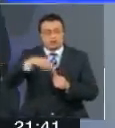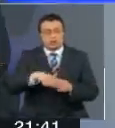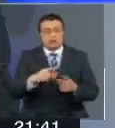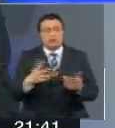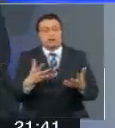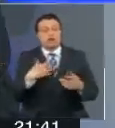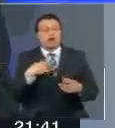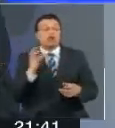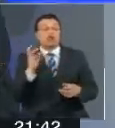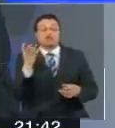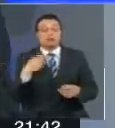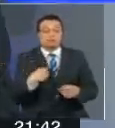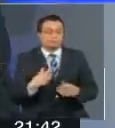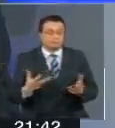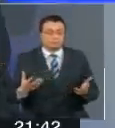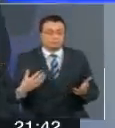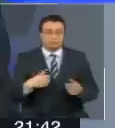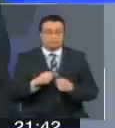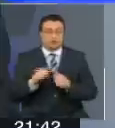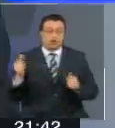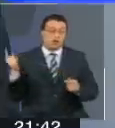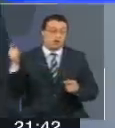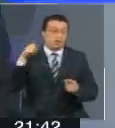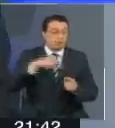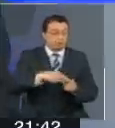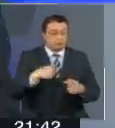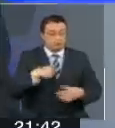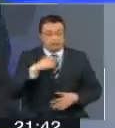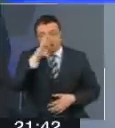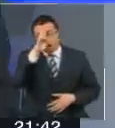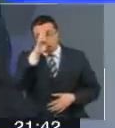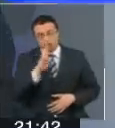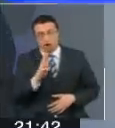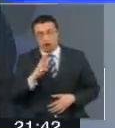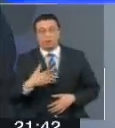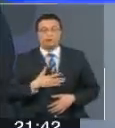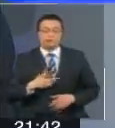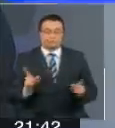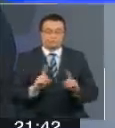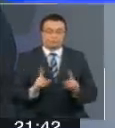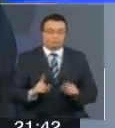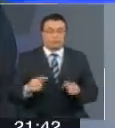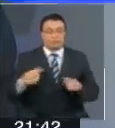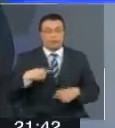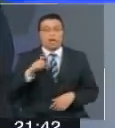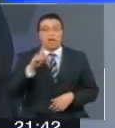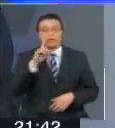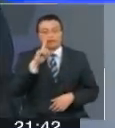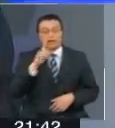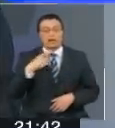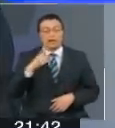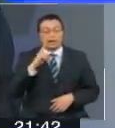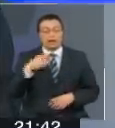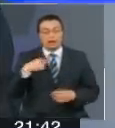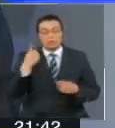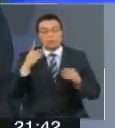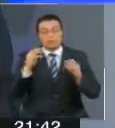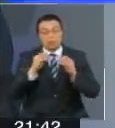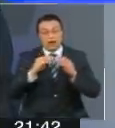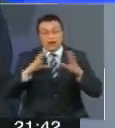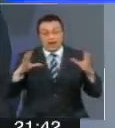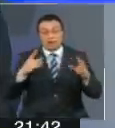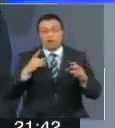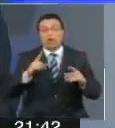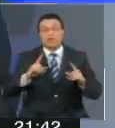sé, no es mi rol. Creo que nosotros tenemos que tener siempre muy claro que para